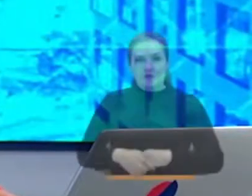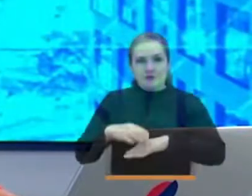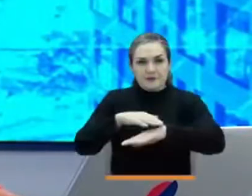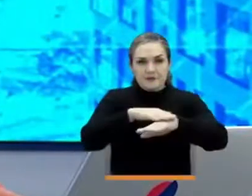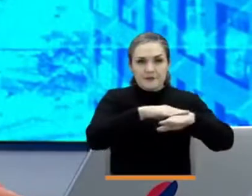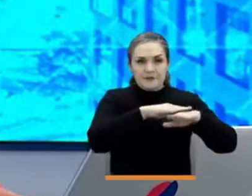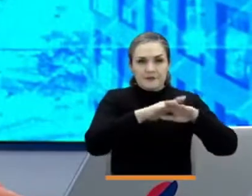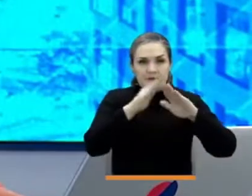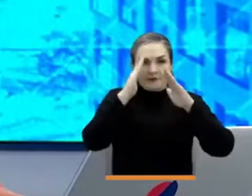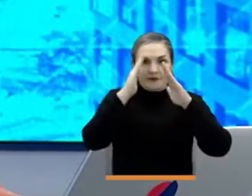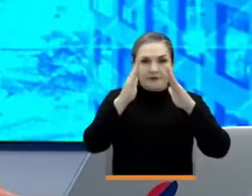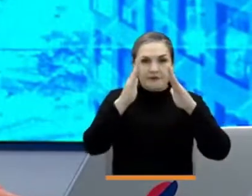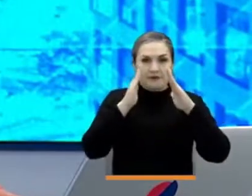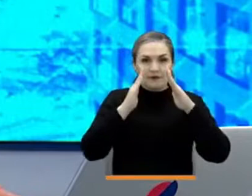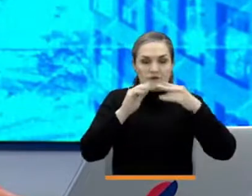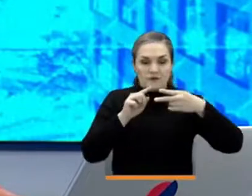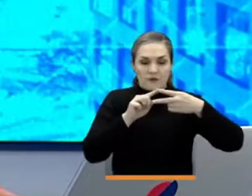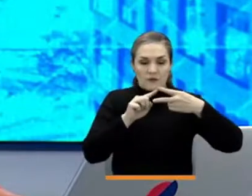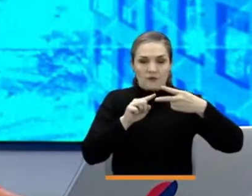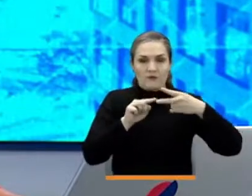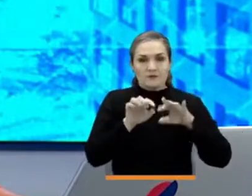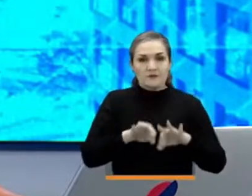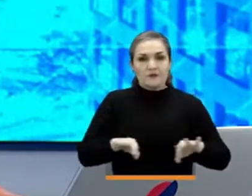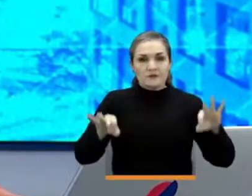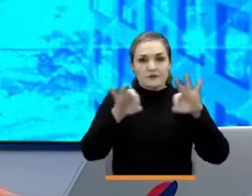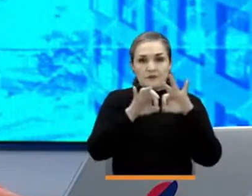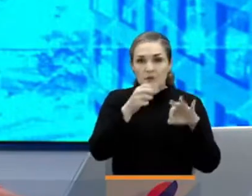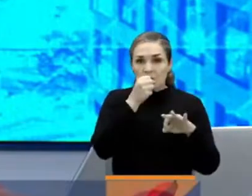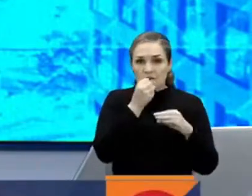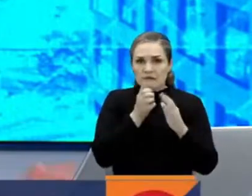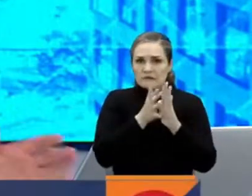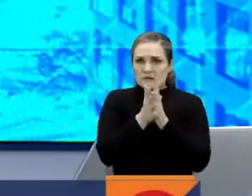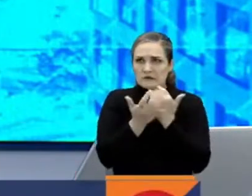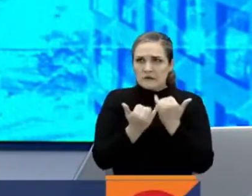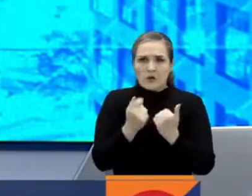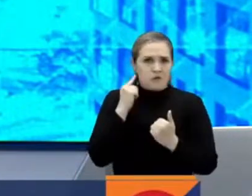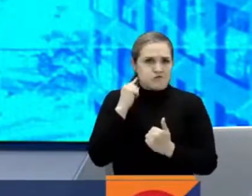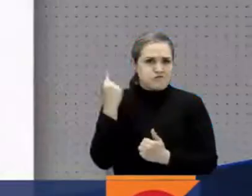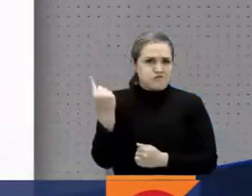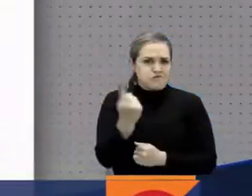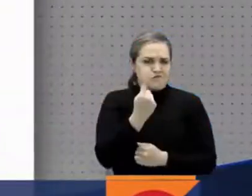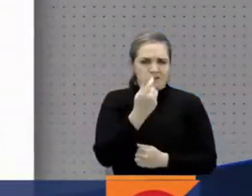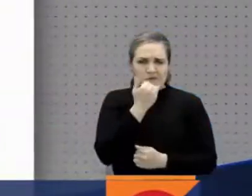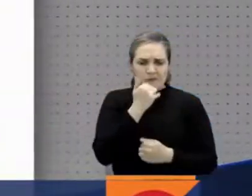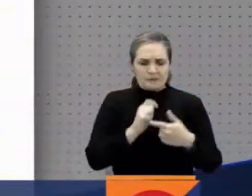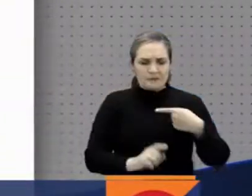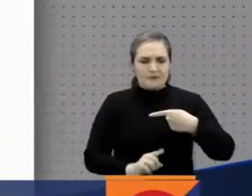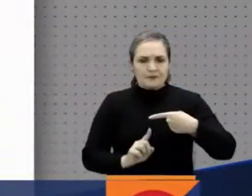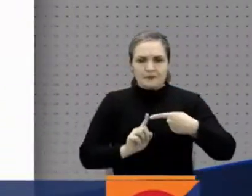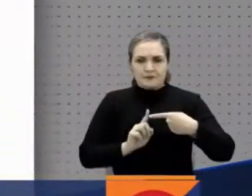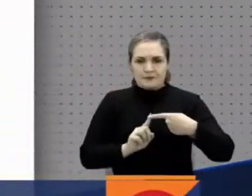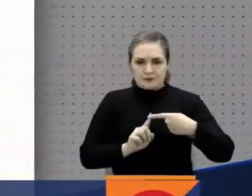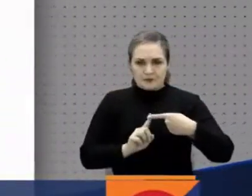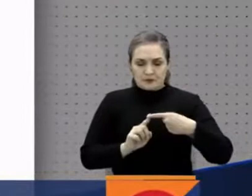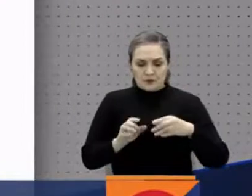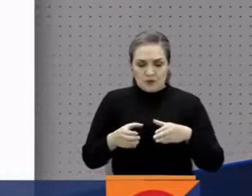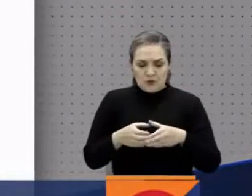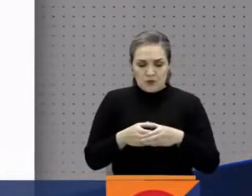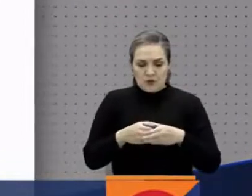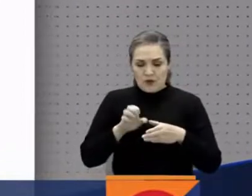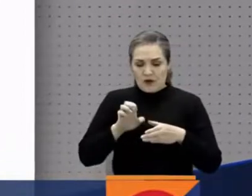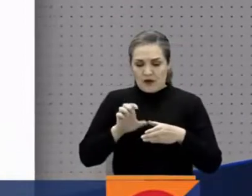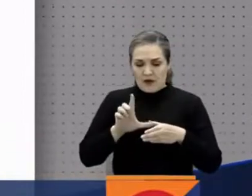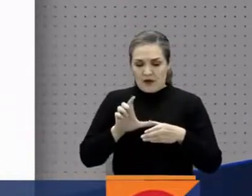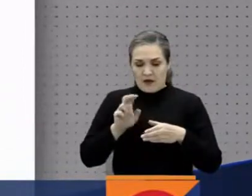Atención, dos importantes noticias protagonizan el panorama informativo a esta hora. La primera, la delegación del ELN que